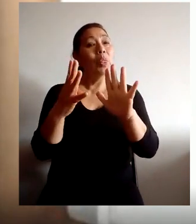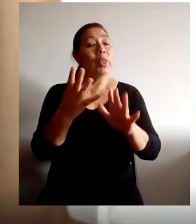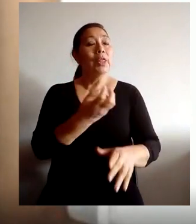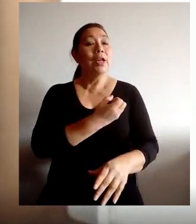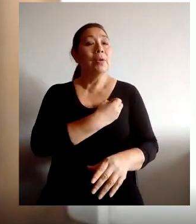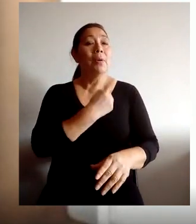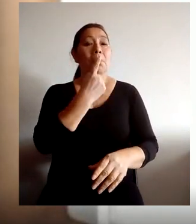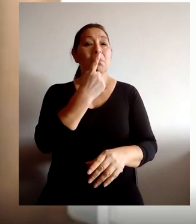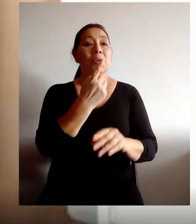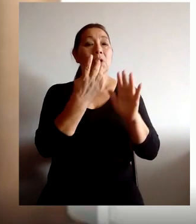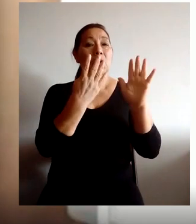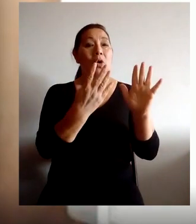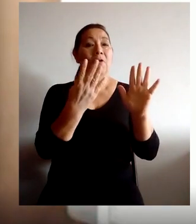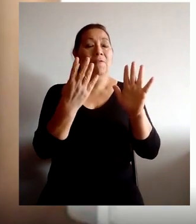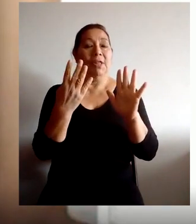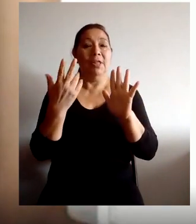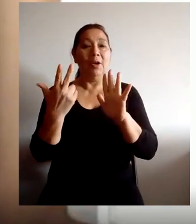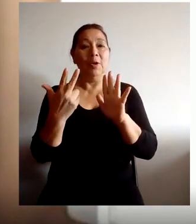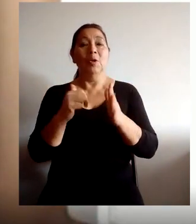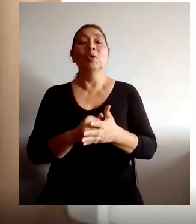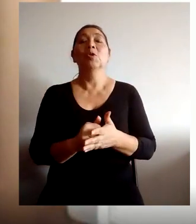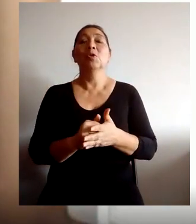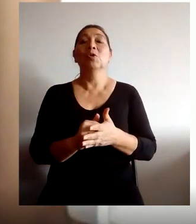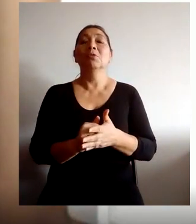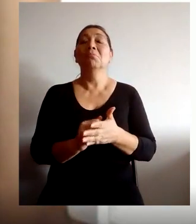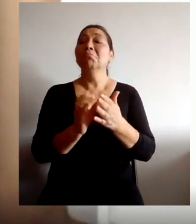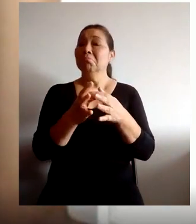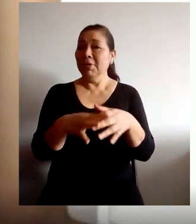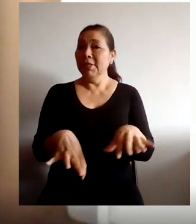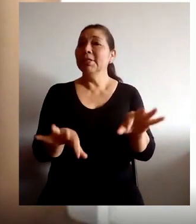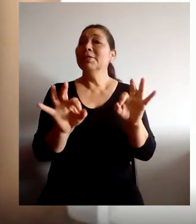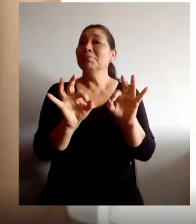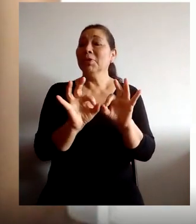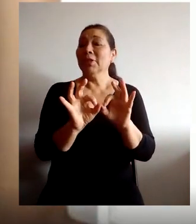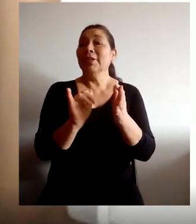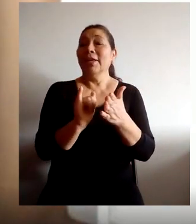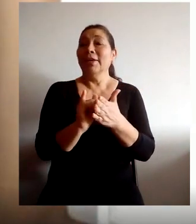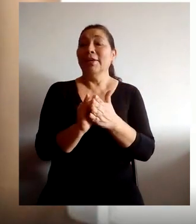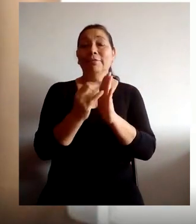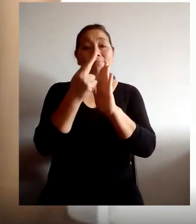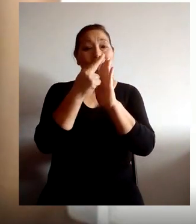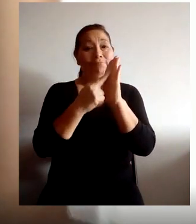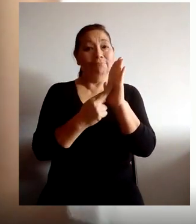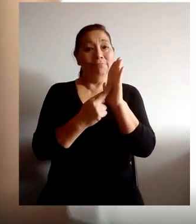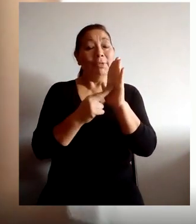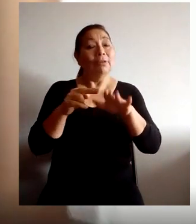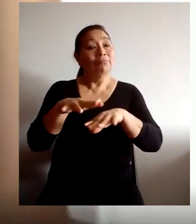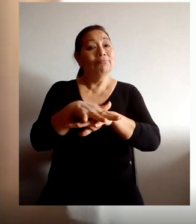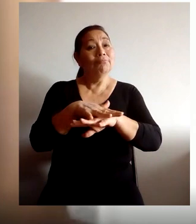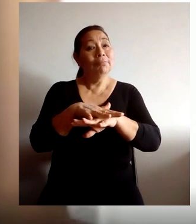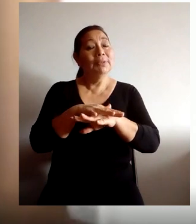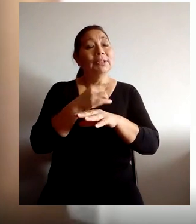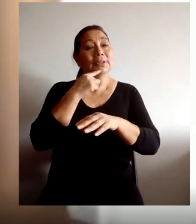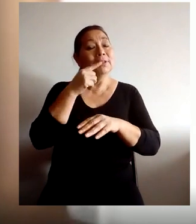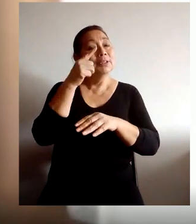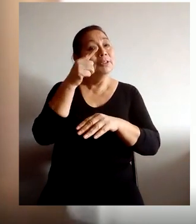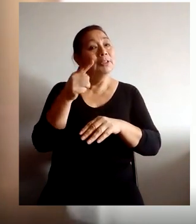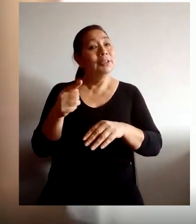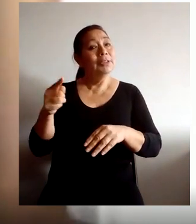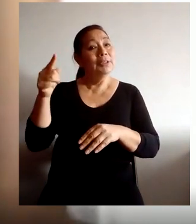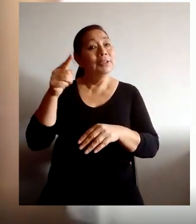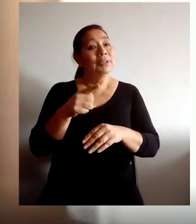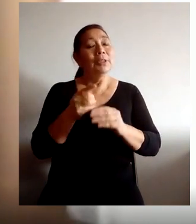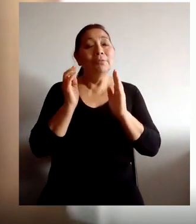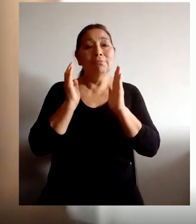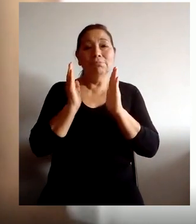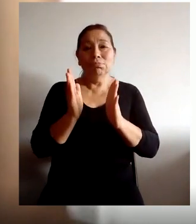resolución administrativa fue declarada nula en atención a un mandato judicial. Y es porque la parte demandante no